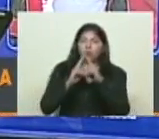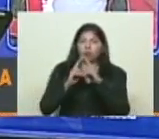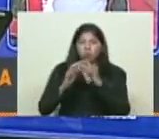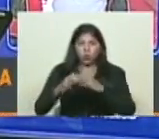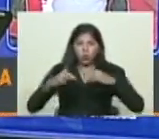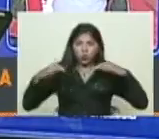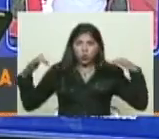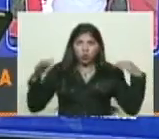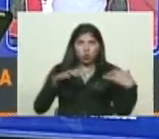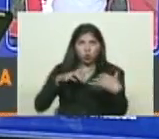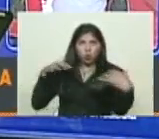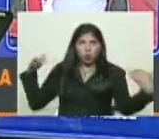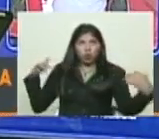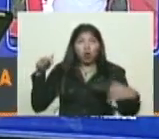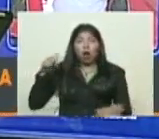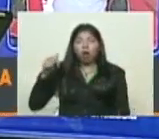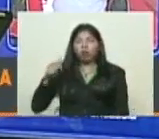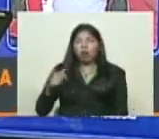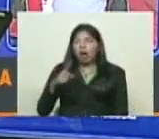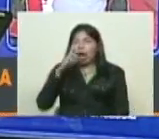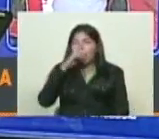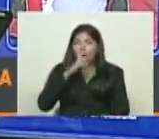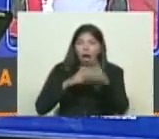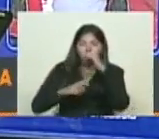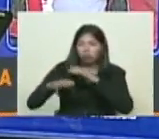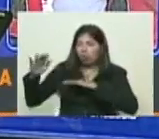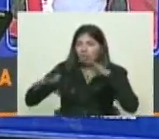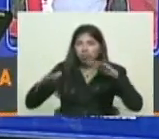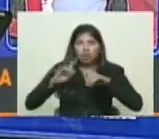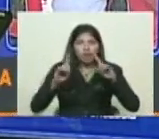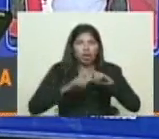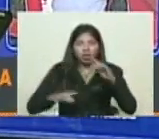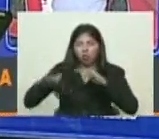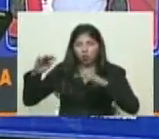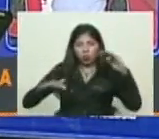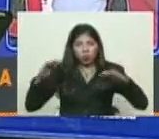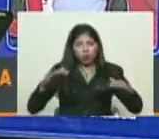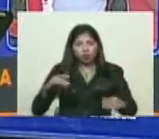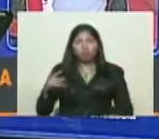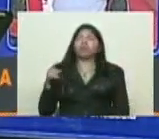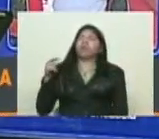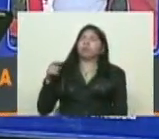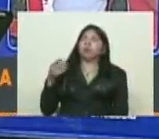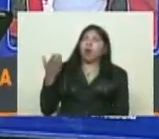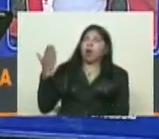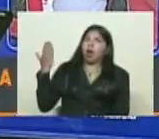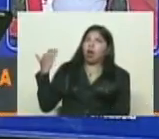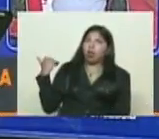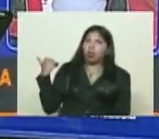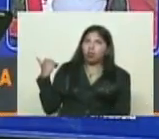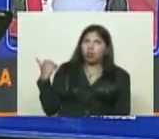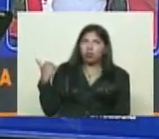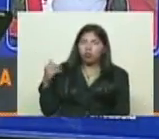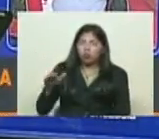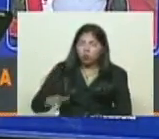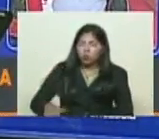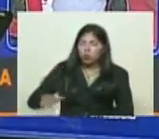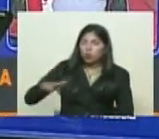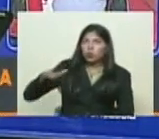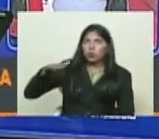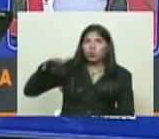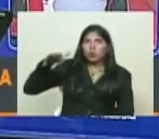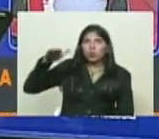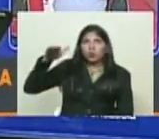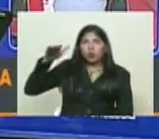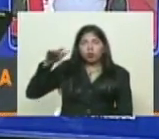una generación que tuvimos la oportunidad de haber crecido escuchando y viendo al